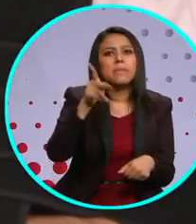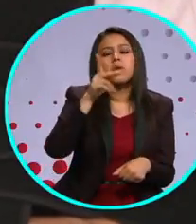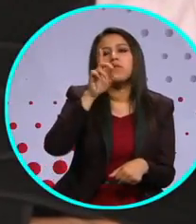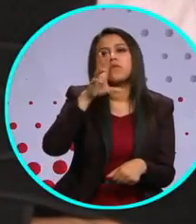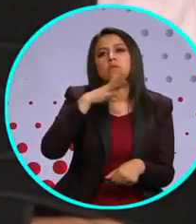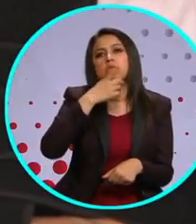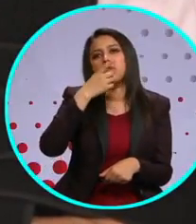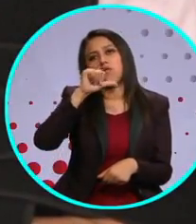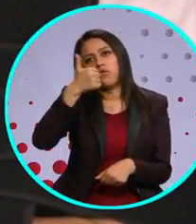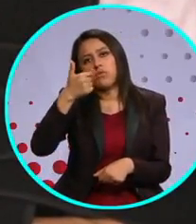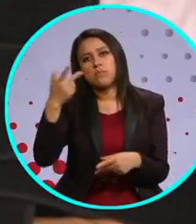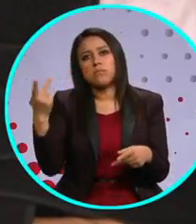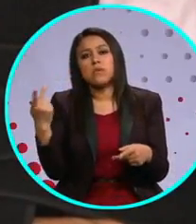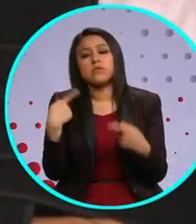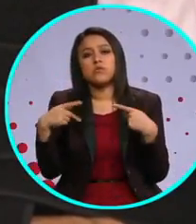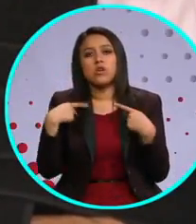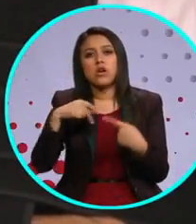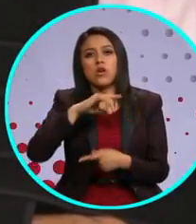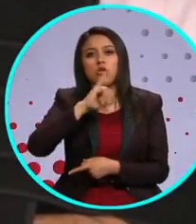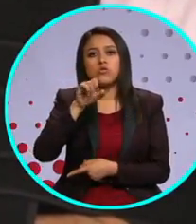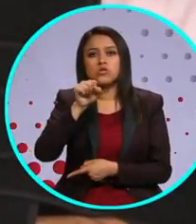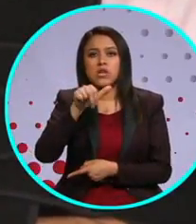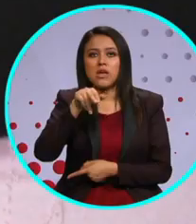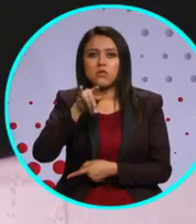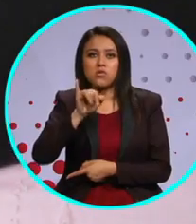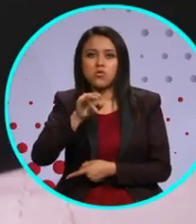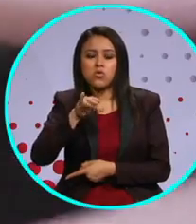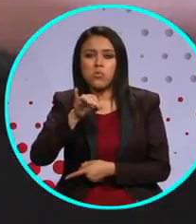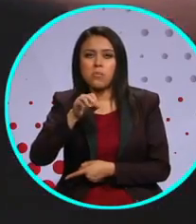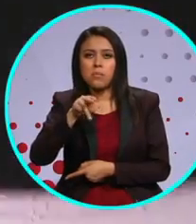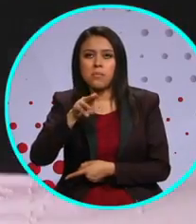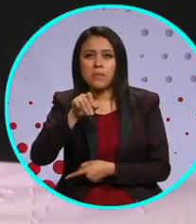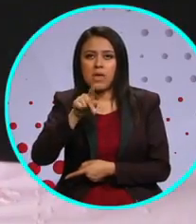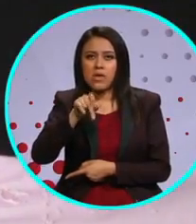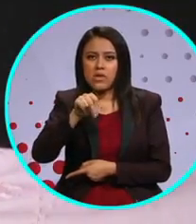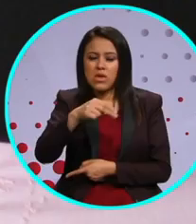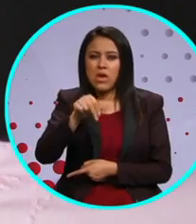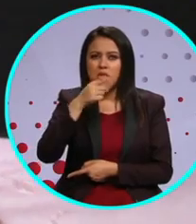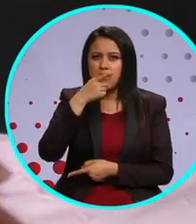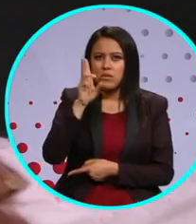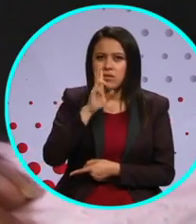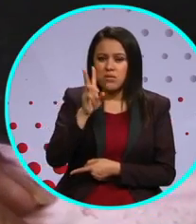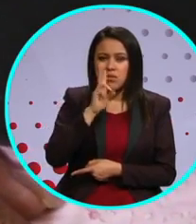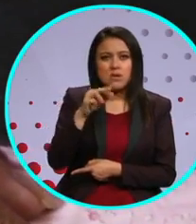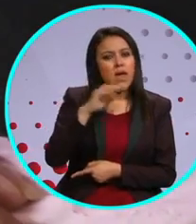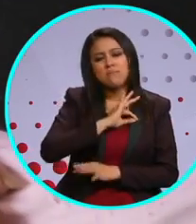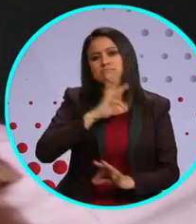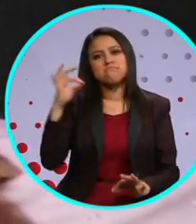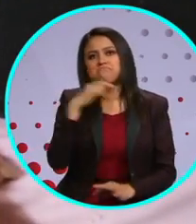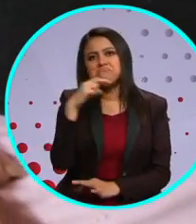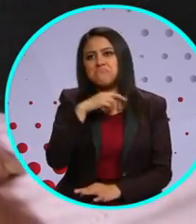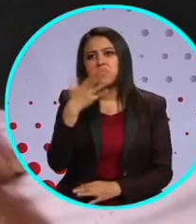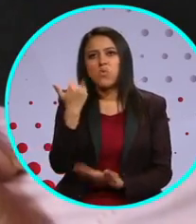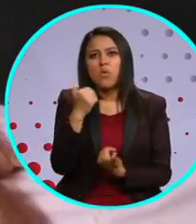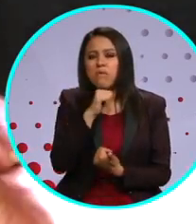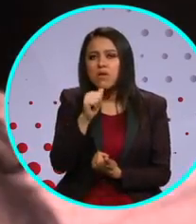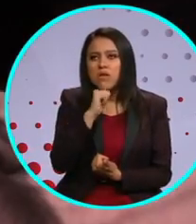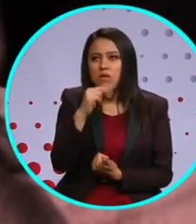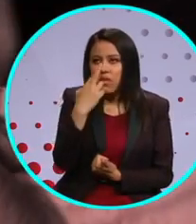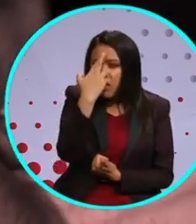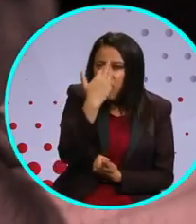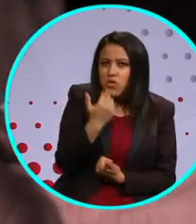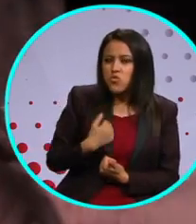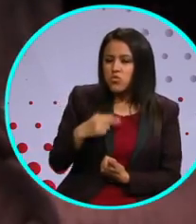era alguien más, el doctor José Antonio Peñafor García, quien de acuerdo con ella, la dio de alta definitiva sin escuchar razones.